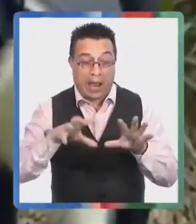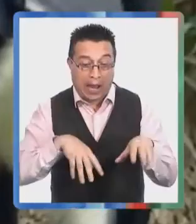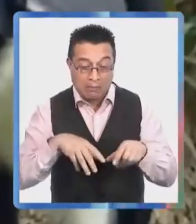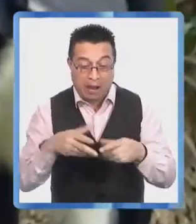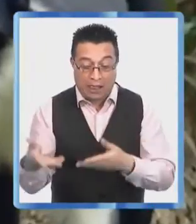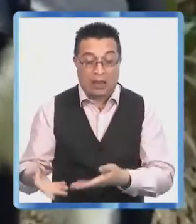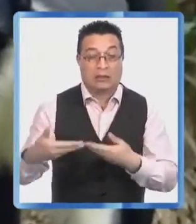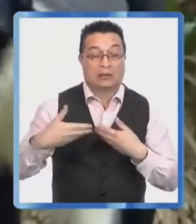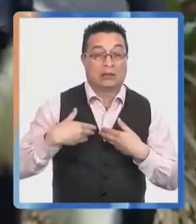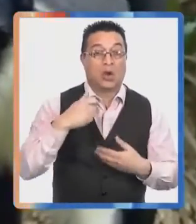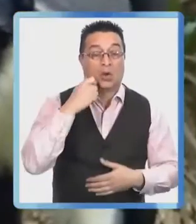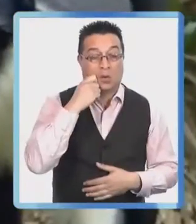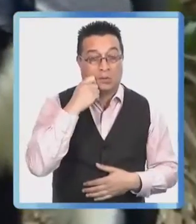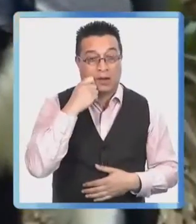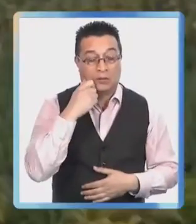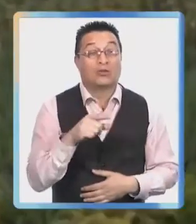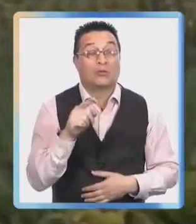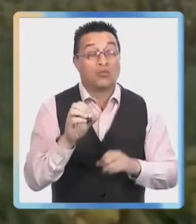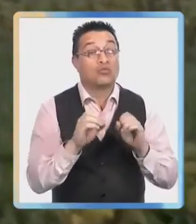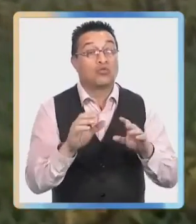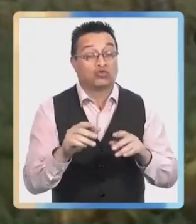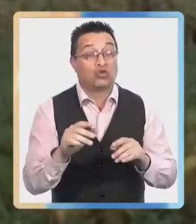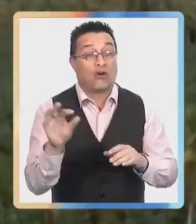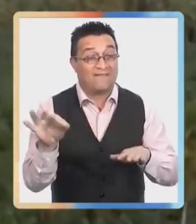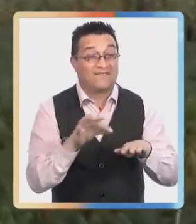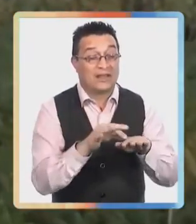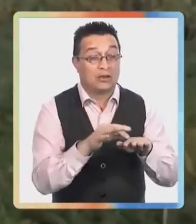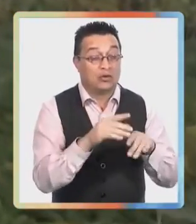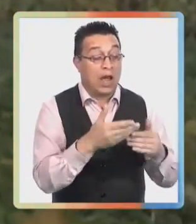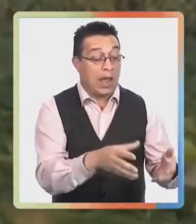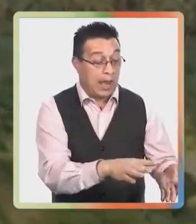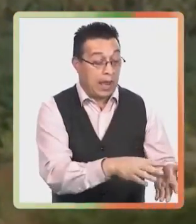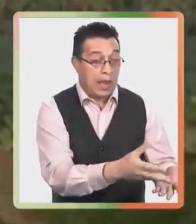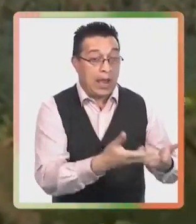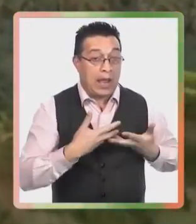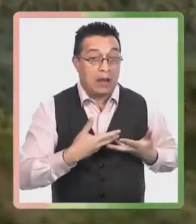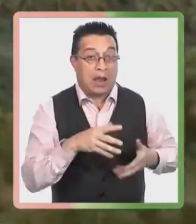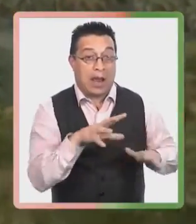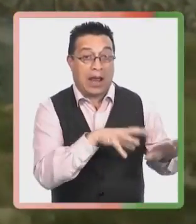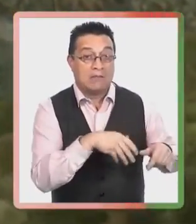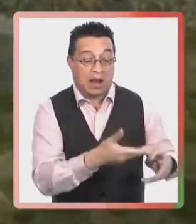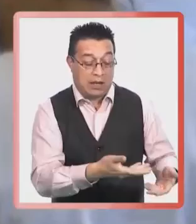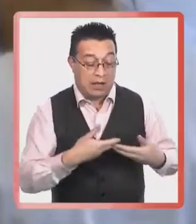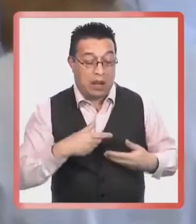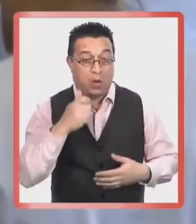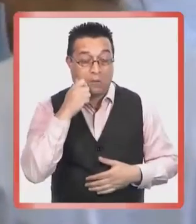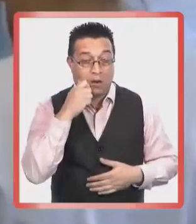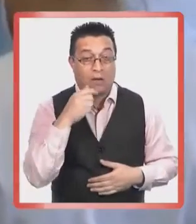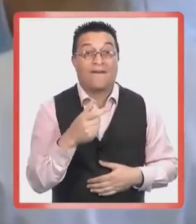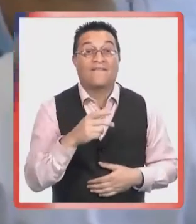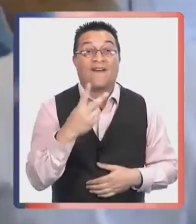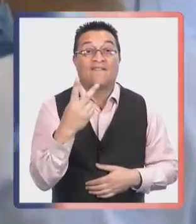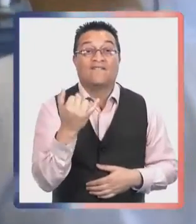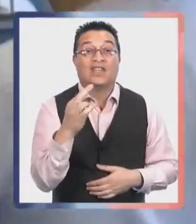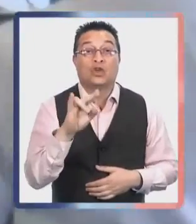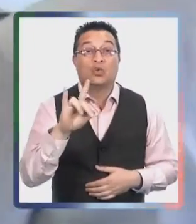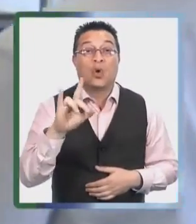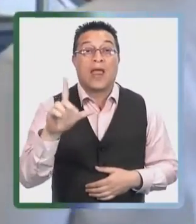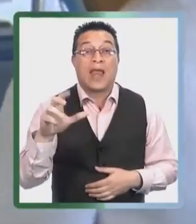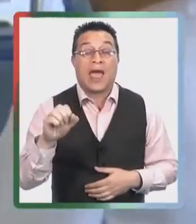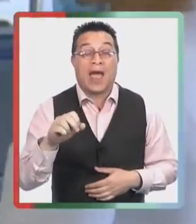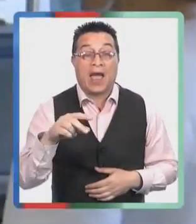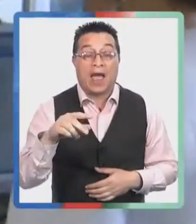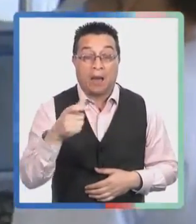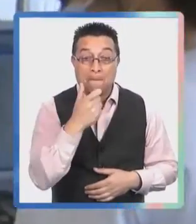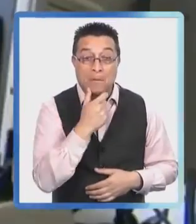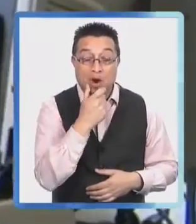un animal al ser humano. Hay muchos virus que se transmiten desde los animales al ser humano. La viruela del mono, entonces,